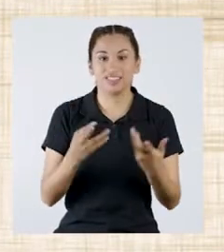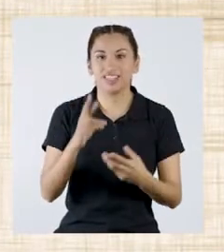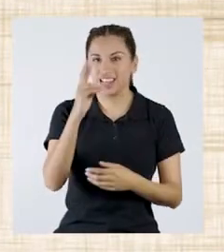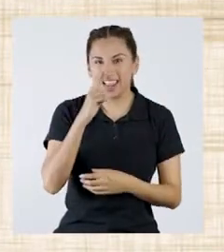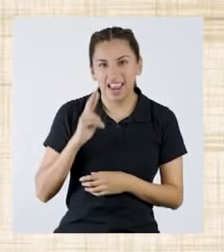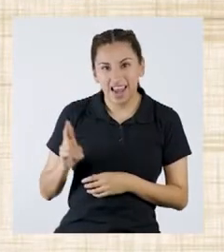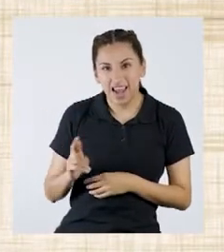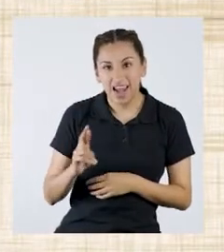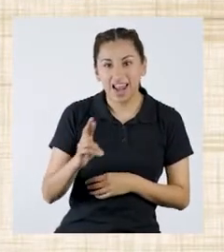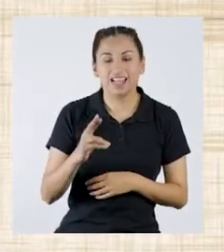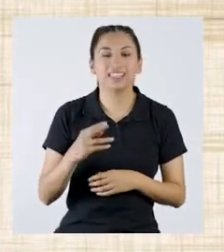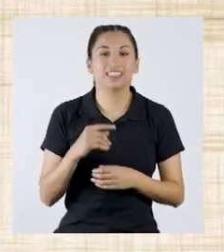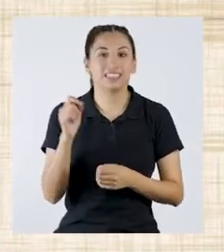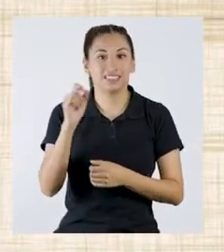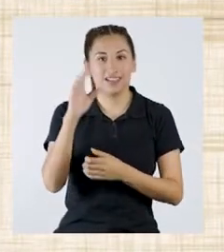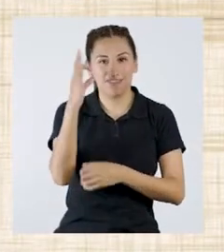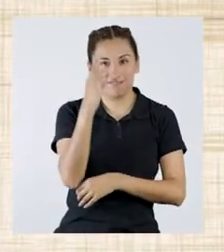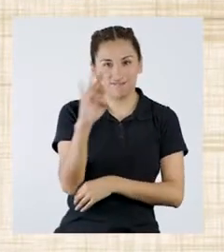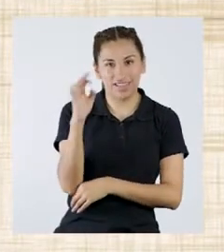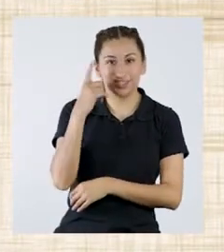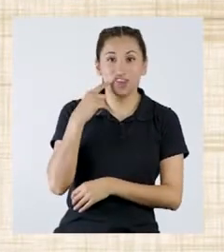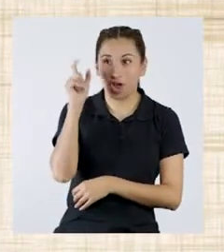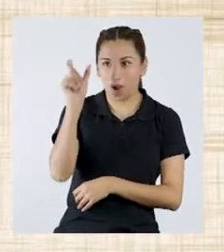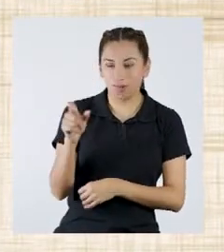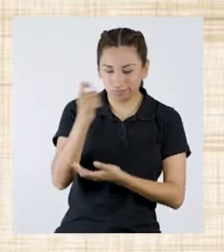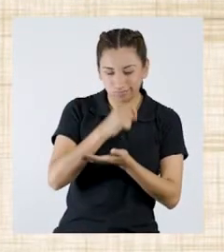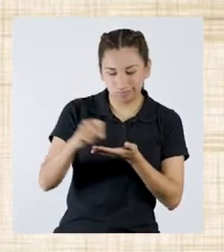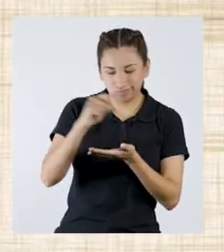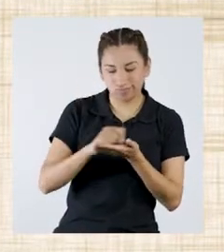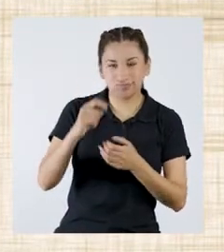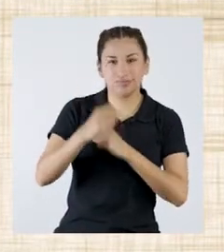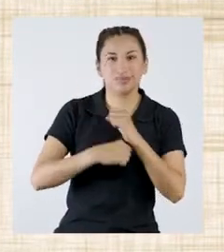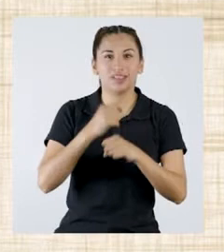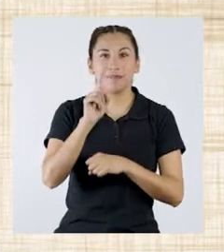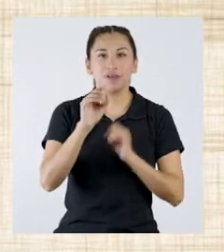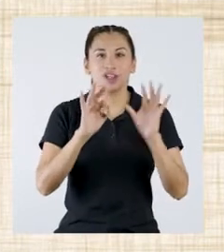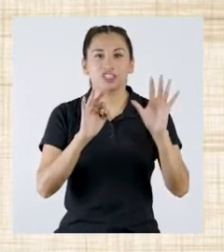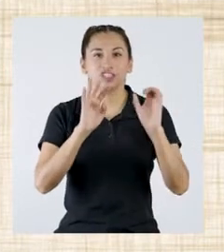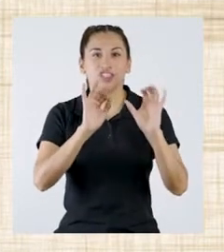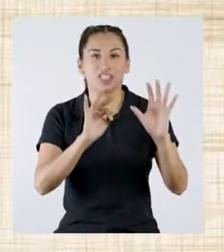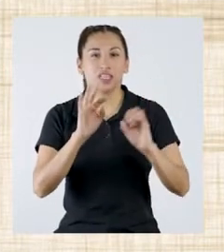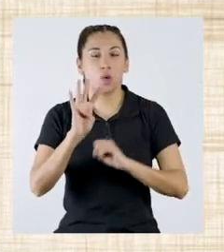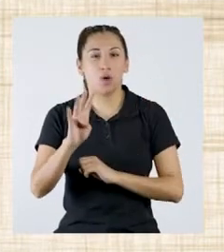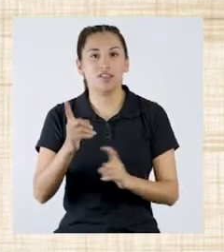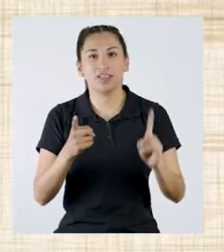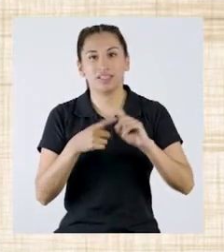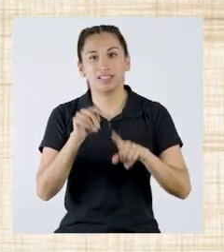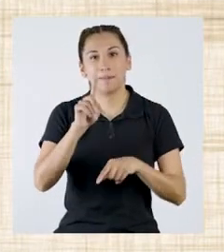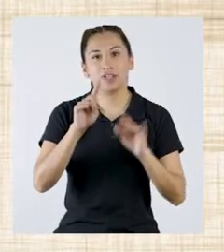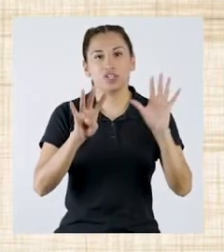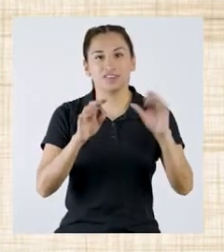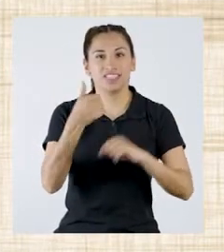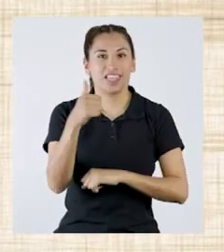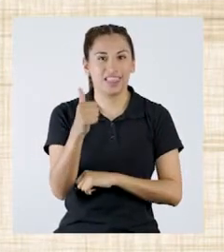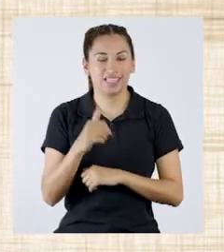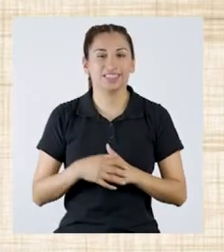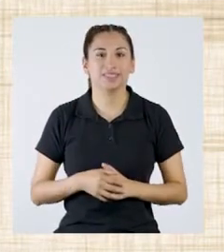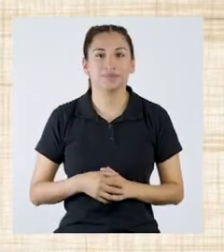ratón de Jules Renard, escritor francés que vivió entre 1864 y